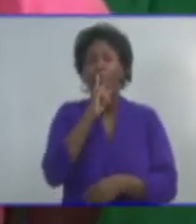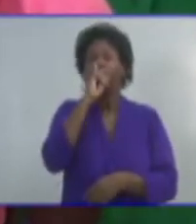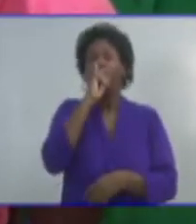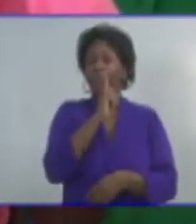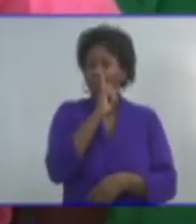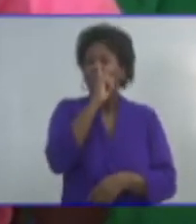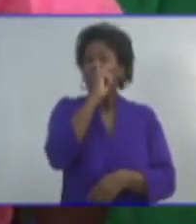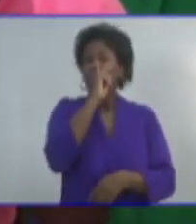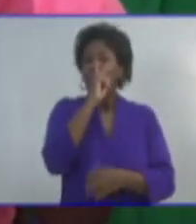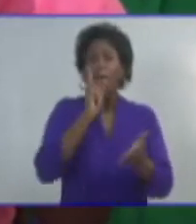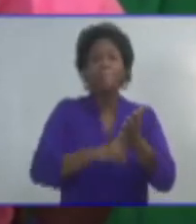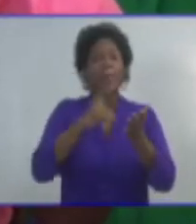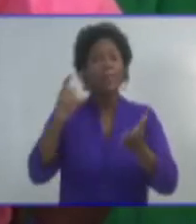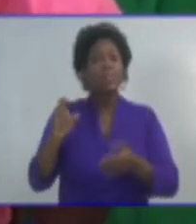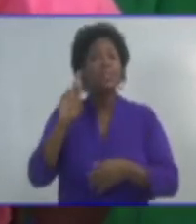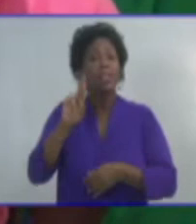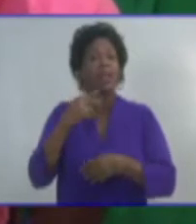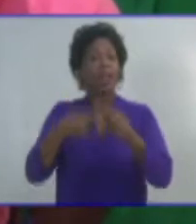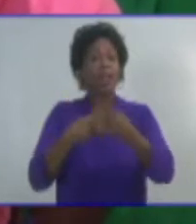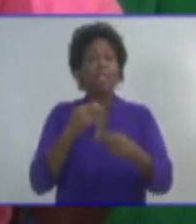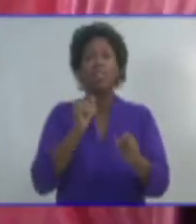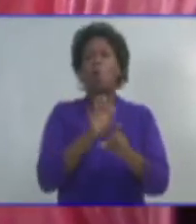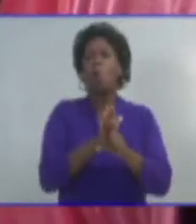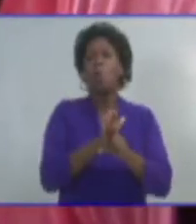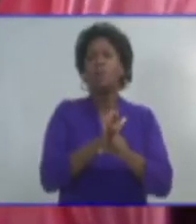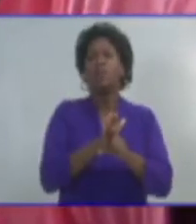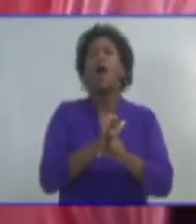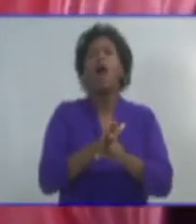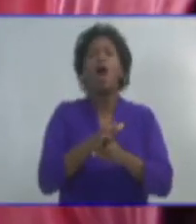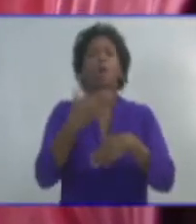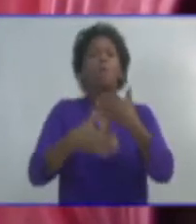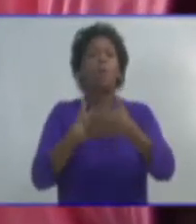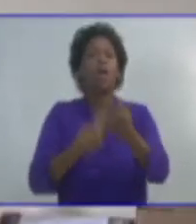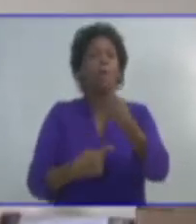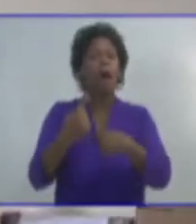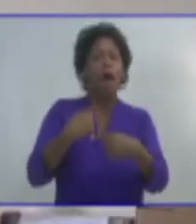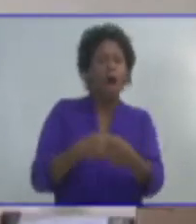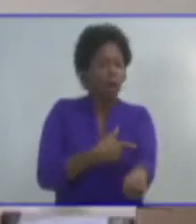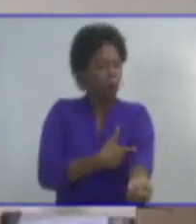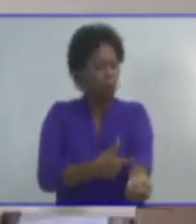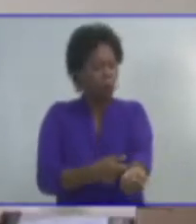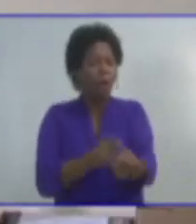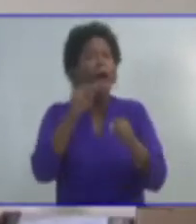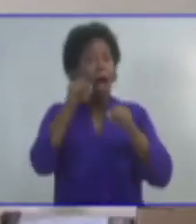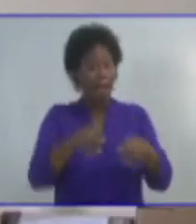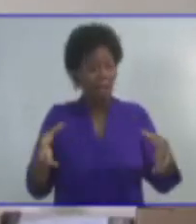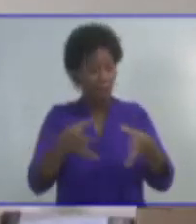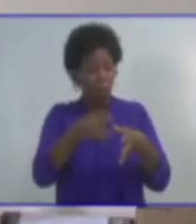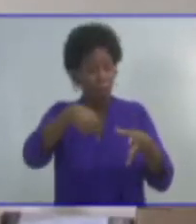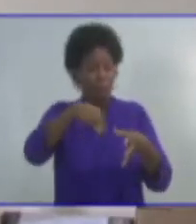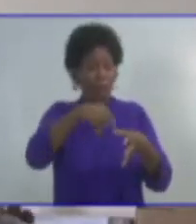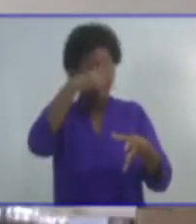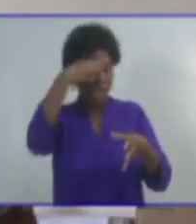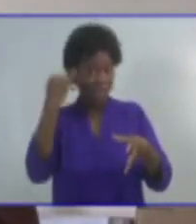el PCR y se comienza con el tratamiento antipalúdico. Contamos con una gestante de 8 semanas,